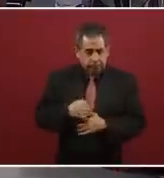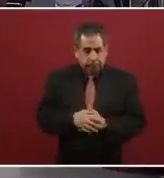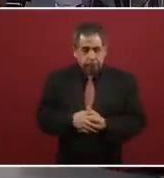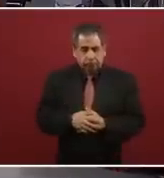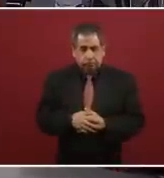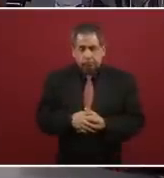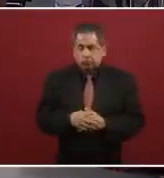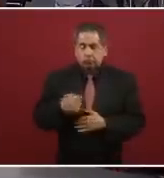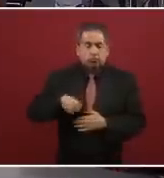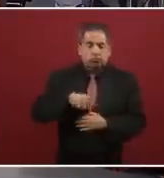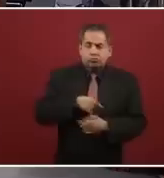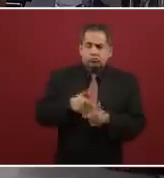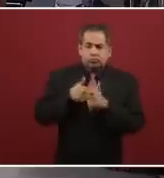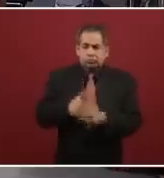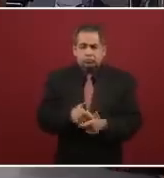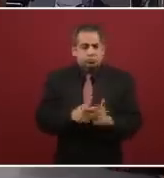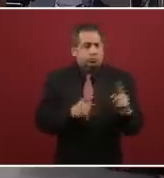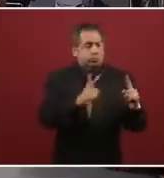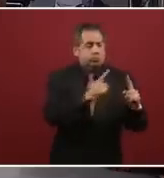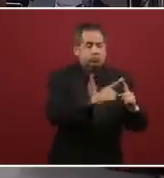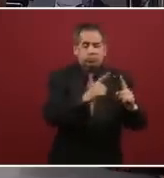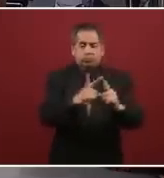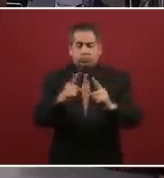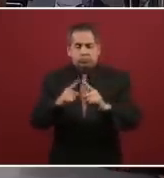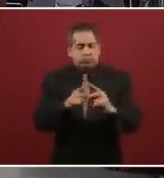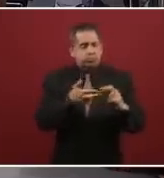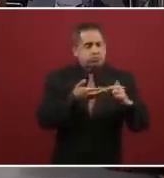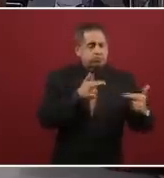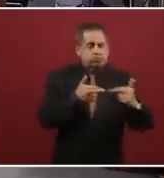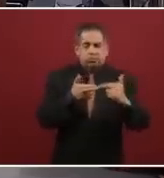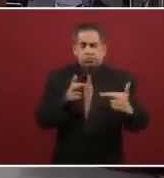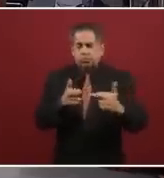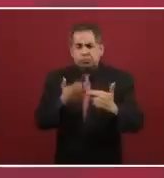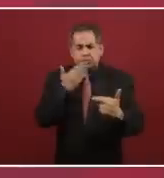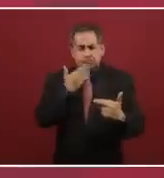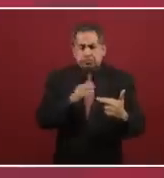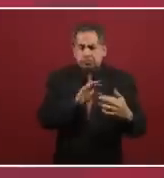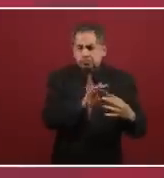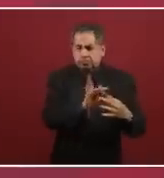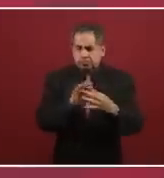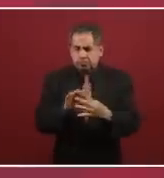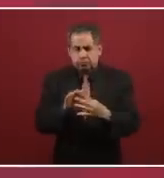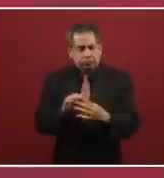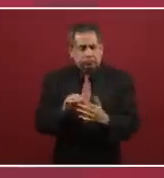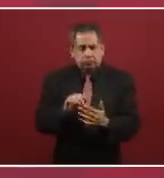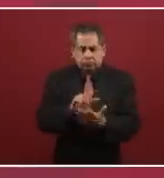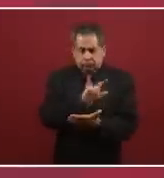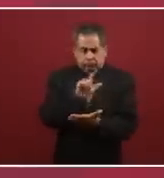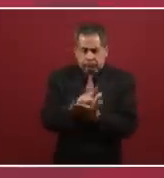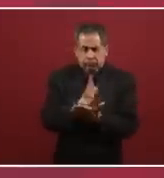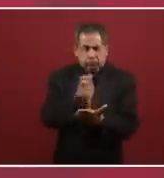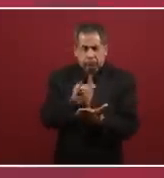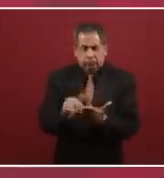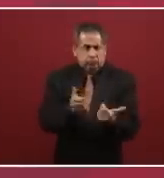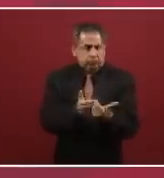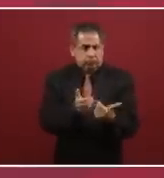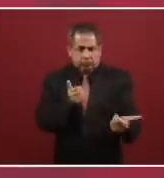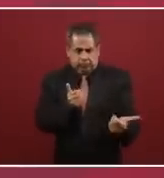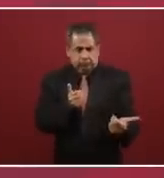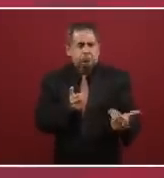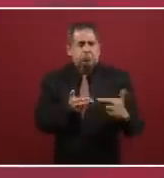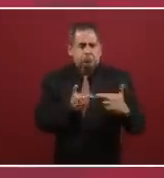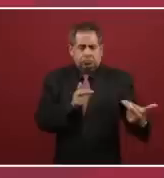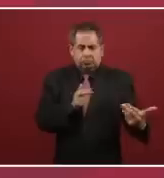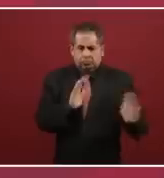seguir manteniendo buenas relaciones con las iglesias en el marco del Estado laico y de